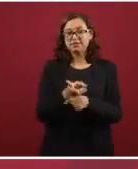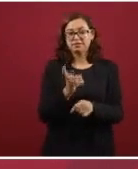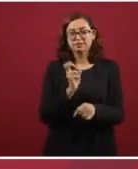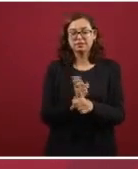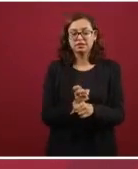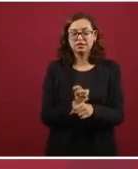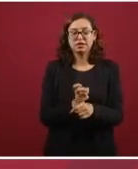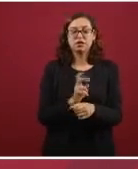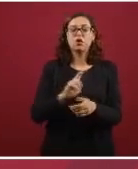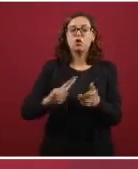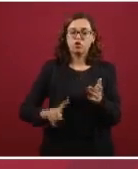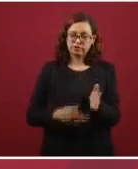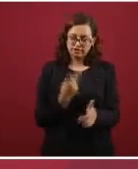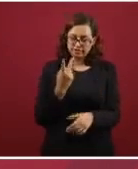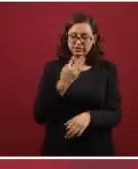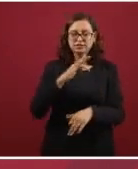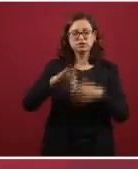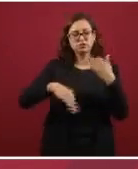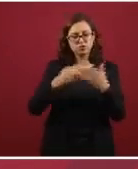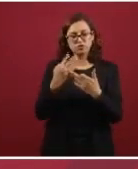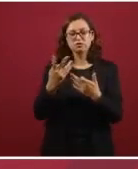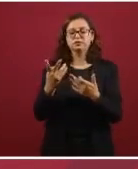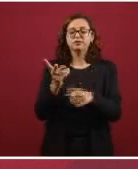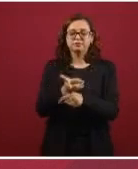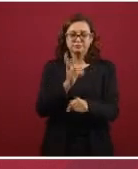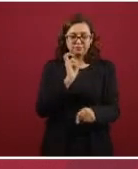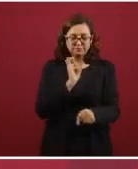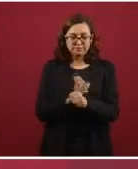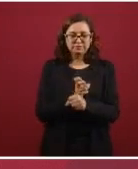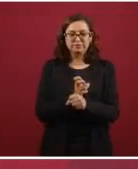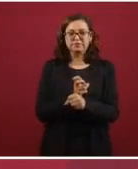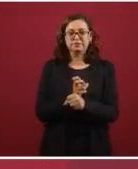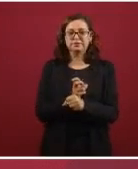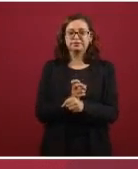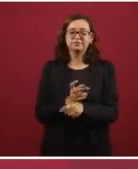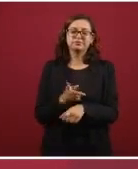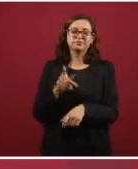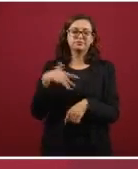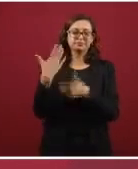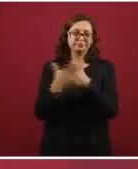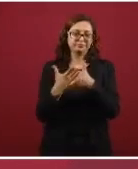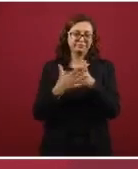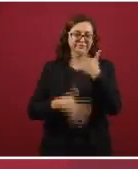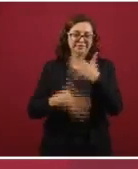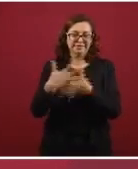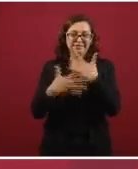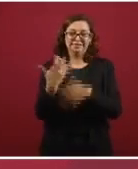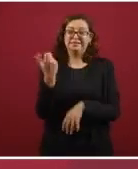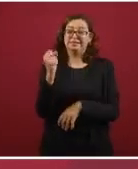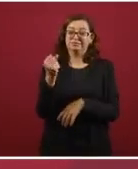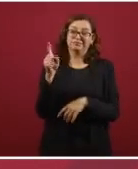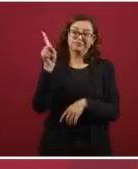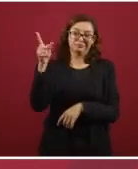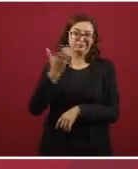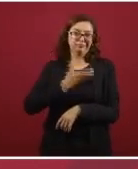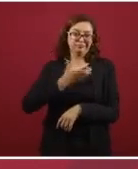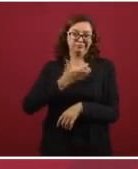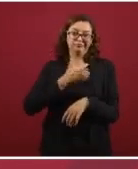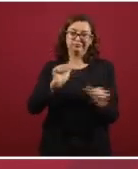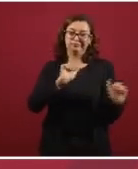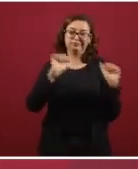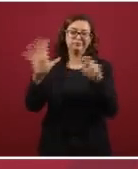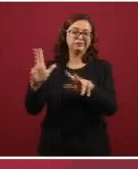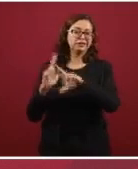día 15 de septiembre, todos al Zócalo. Vamos a conmemorar